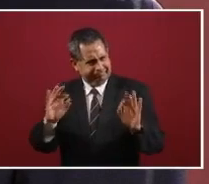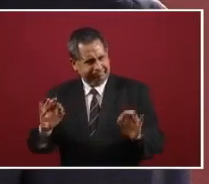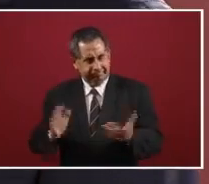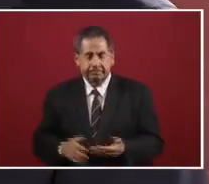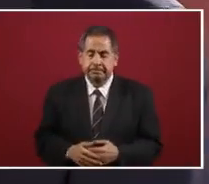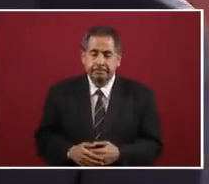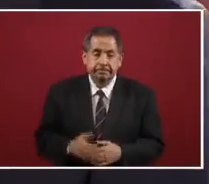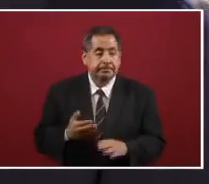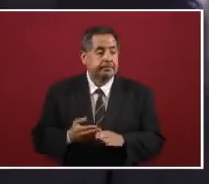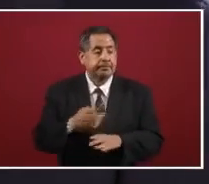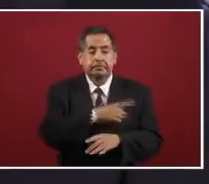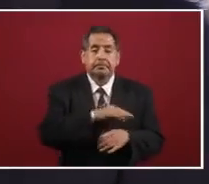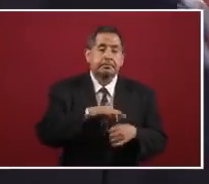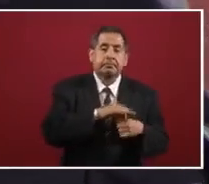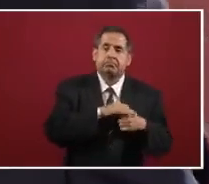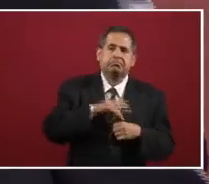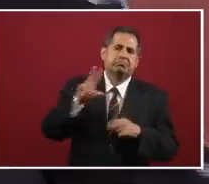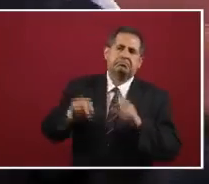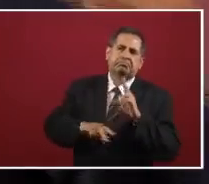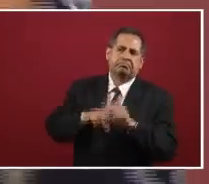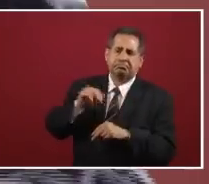votaron ahora en contra, porque